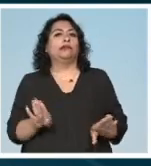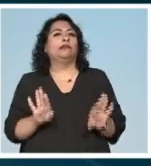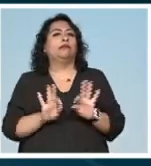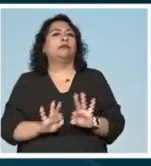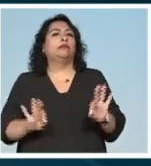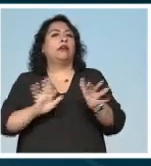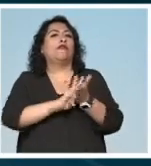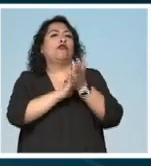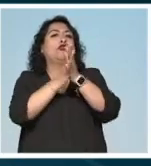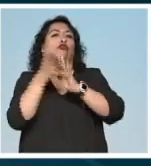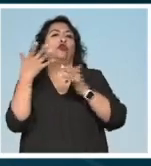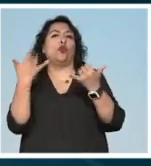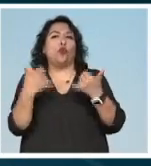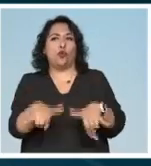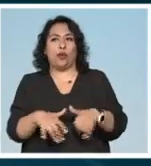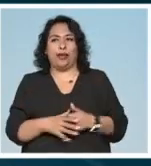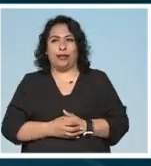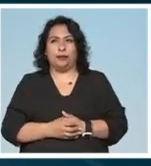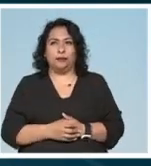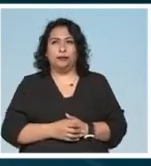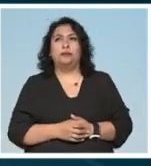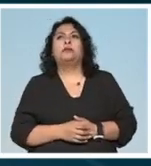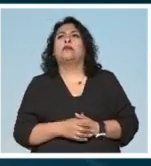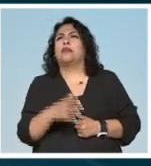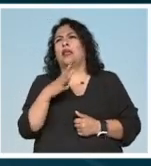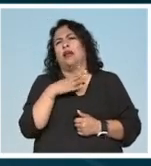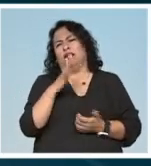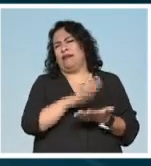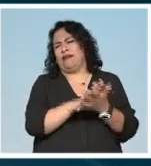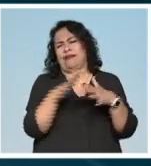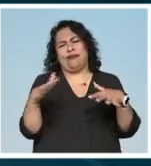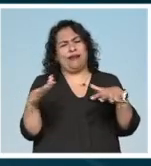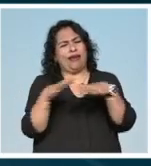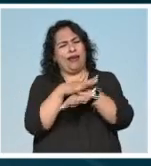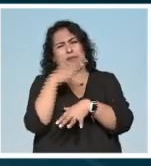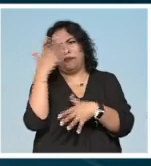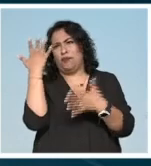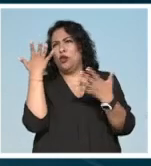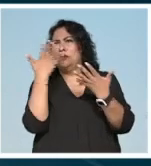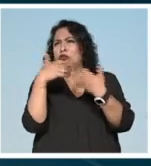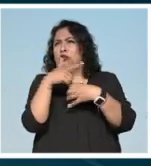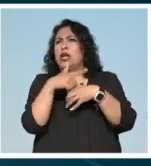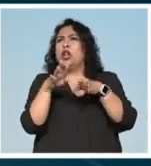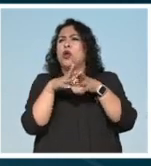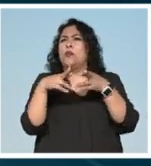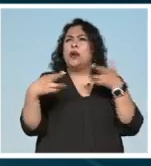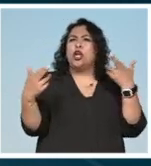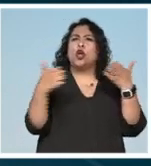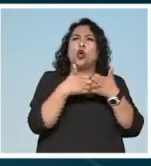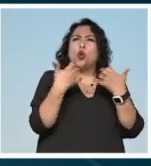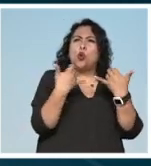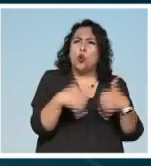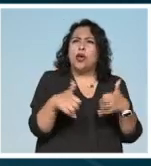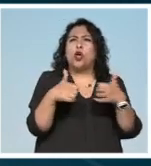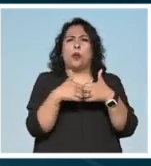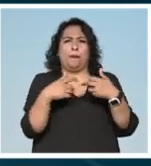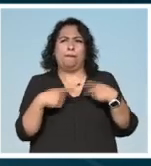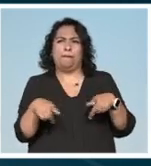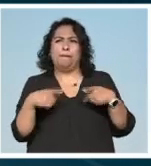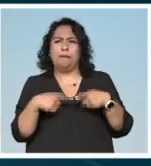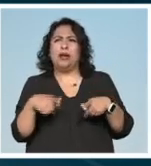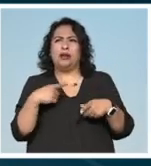centrales en la evolución del juguete. Ha habido toda una transformación en términos sociales de cómo nos relacionamos con los juguetes y con las personas con